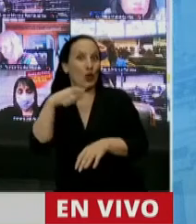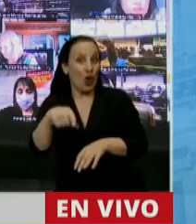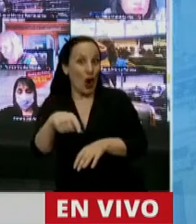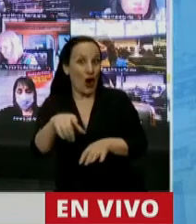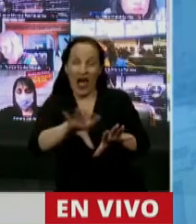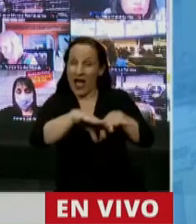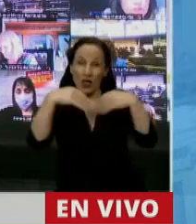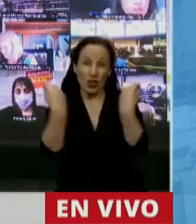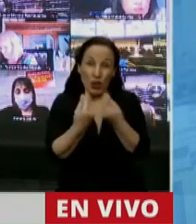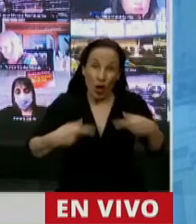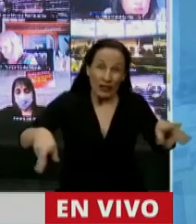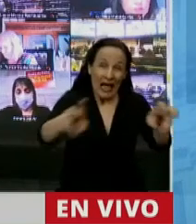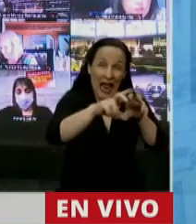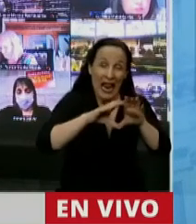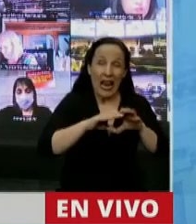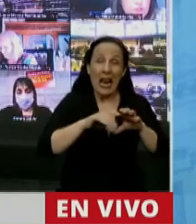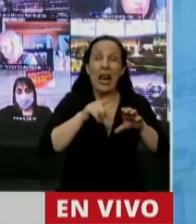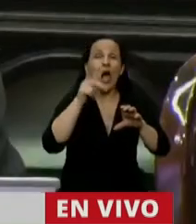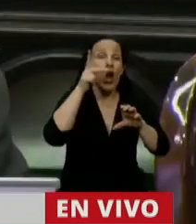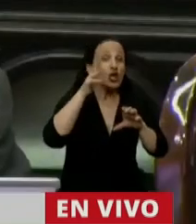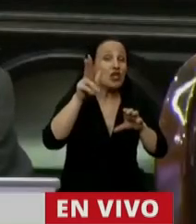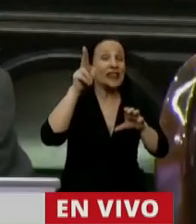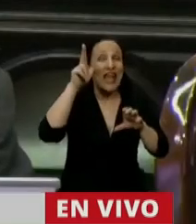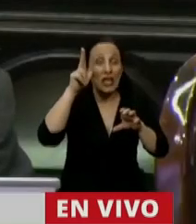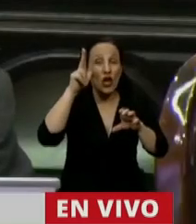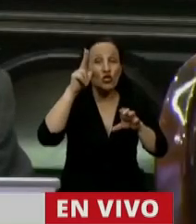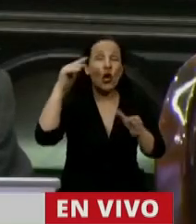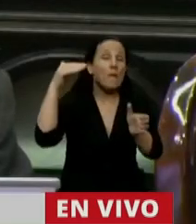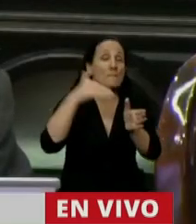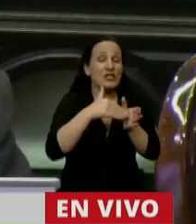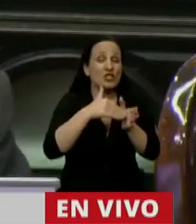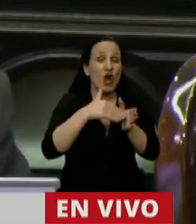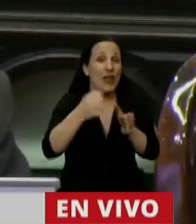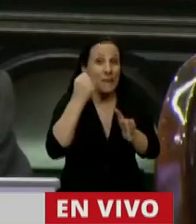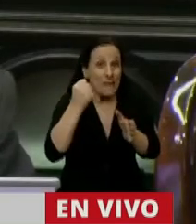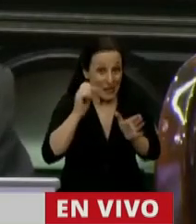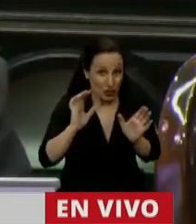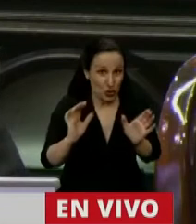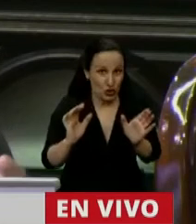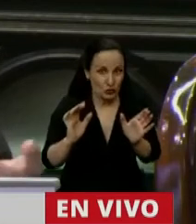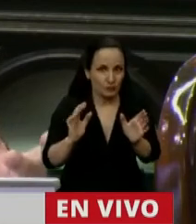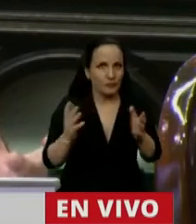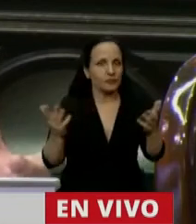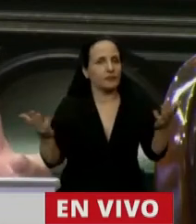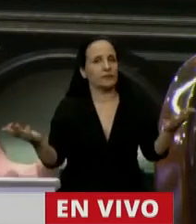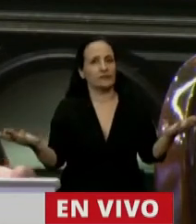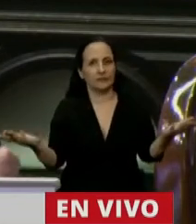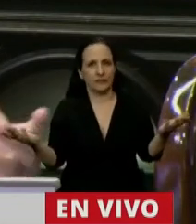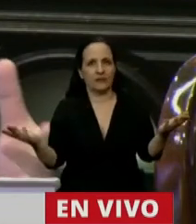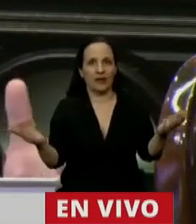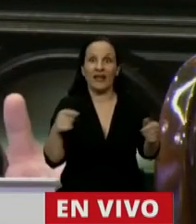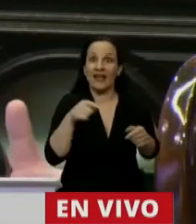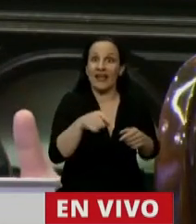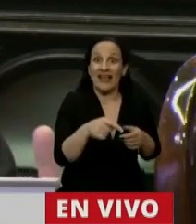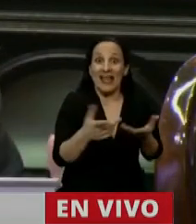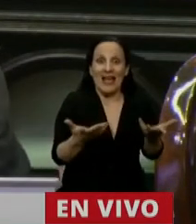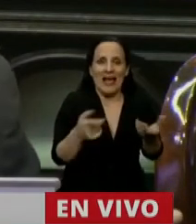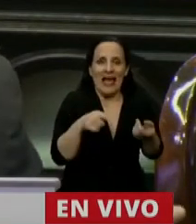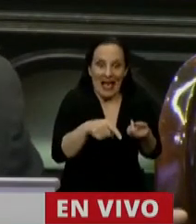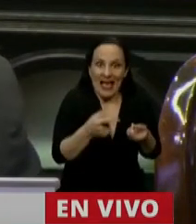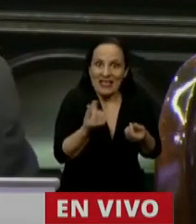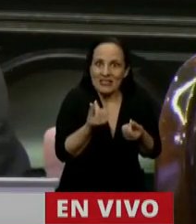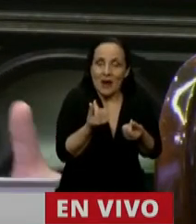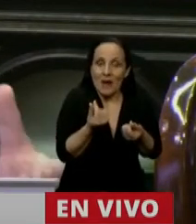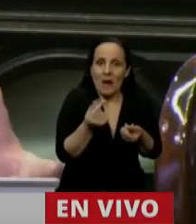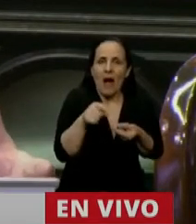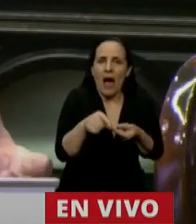final. Pero sí destacar que es una adición, toda normativa siempre es bienvenida, pero acá lo más importante después va a ser, ¿no?, su